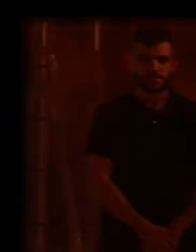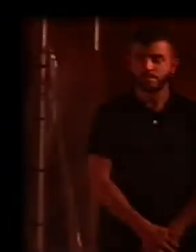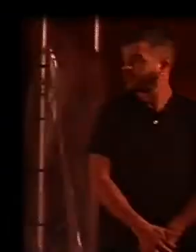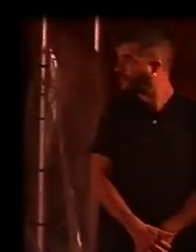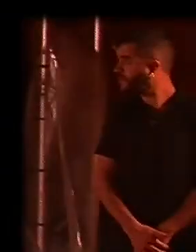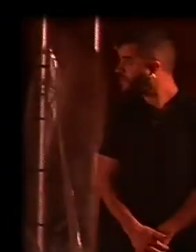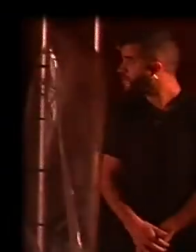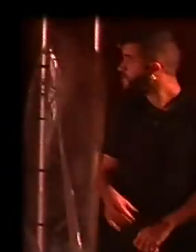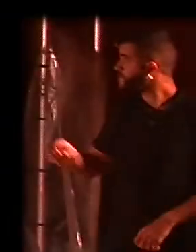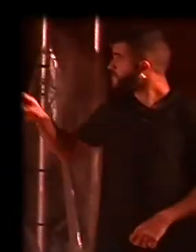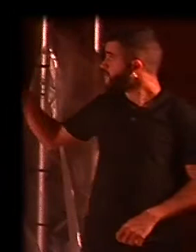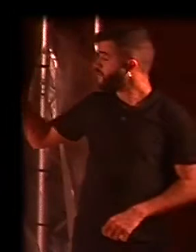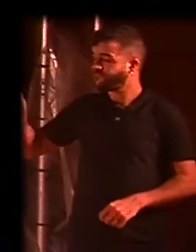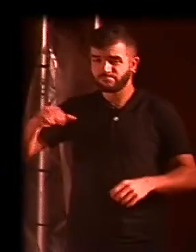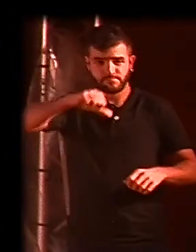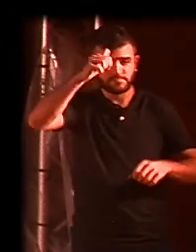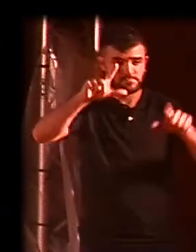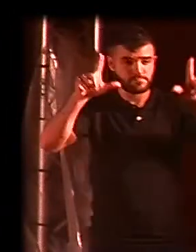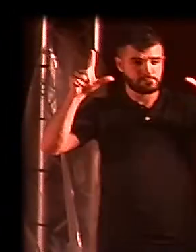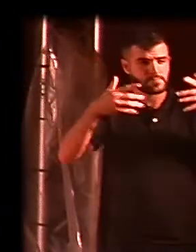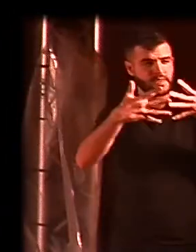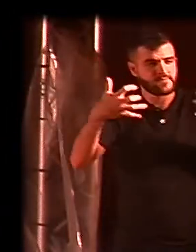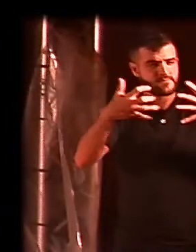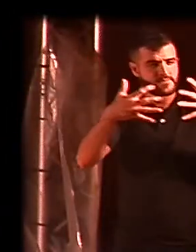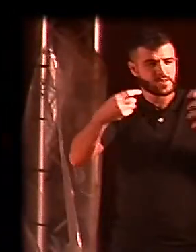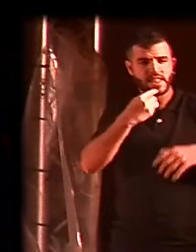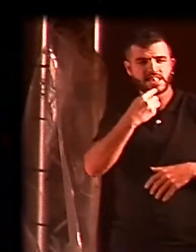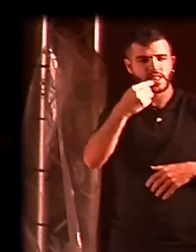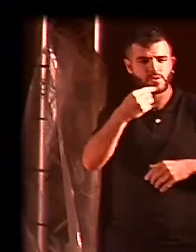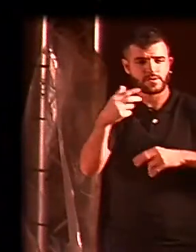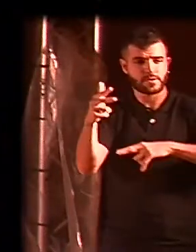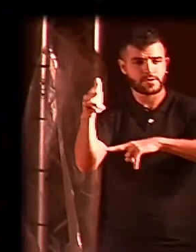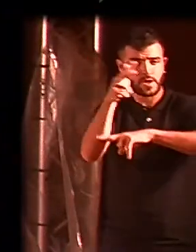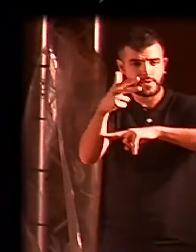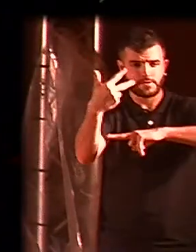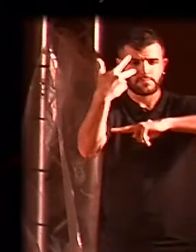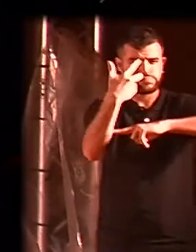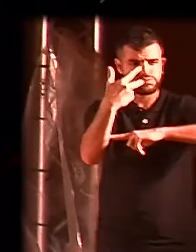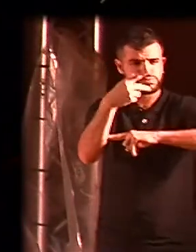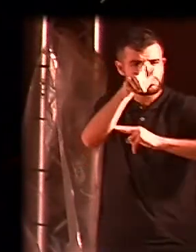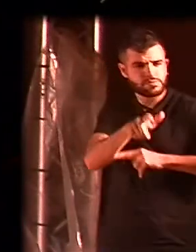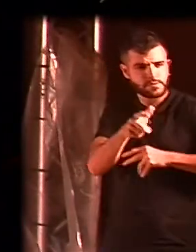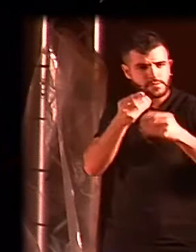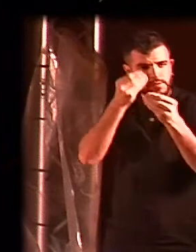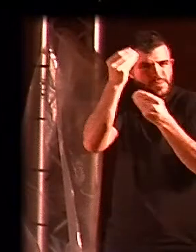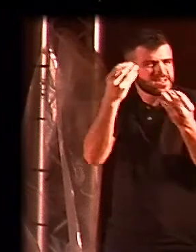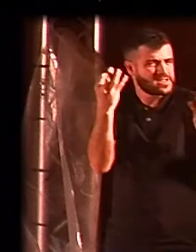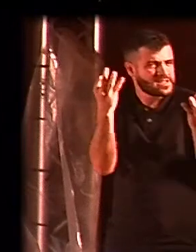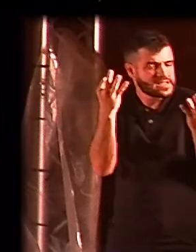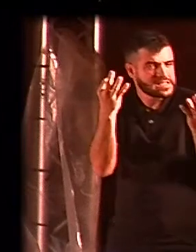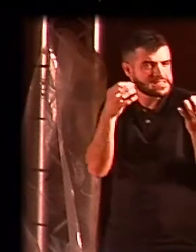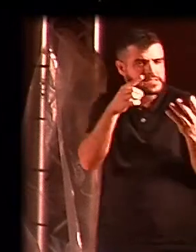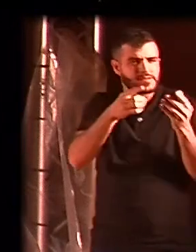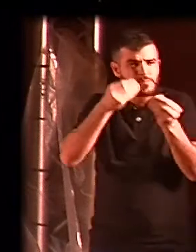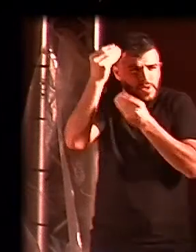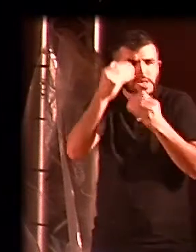Cuando Ratchet Auer pronunció estas frases frente a la cámara, ¿qué estaba pensando? ¿Acaso